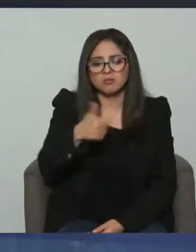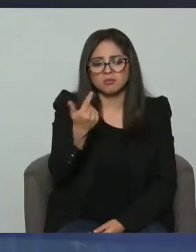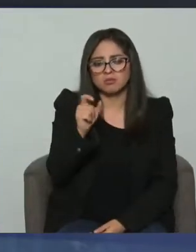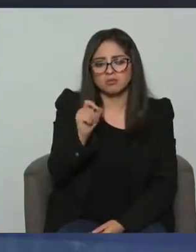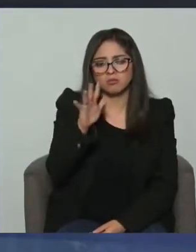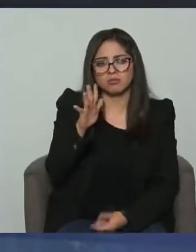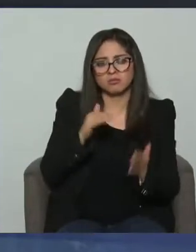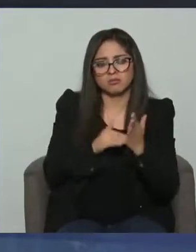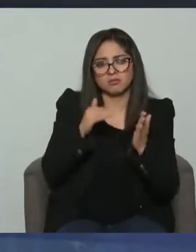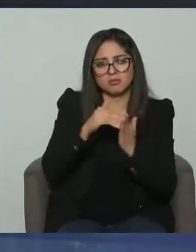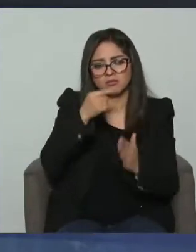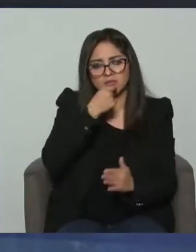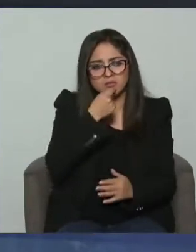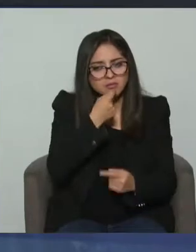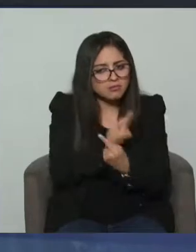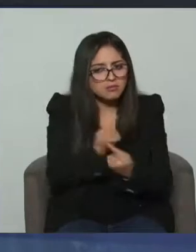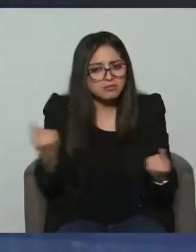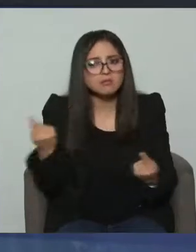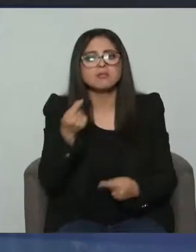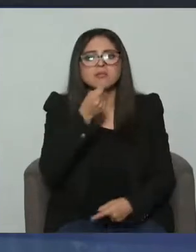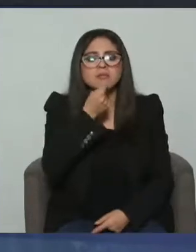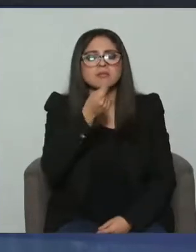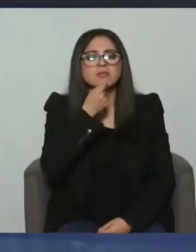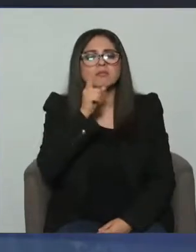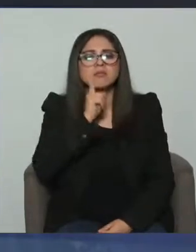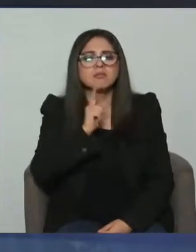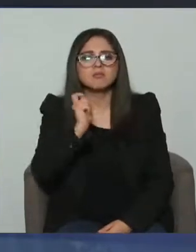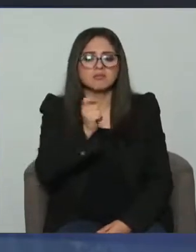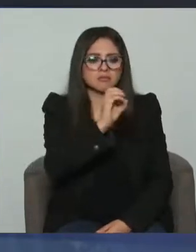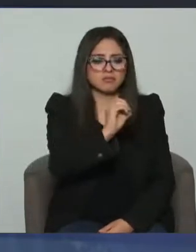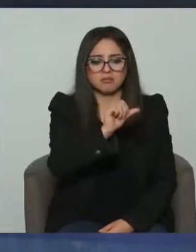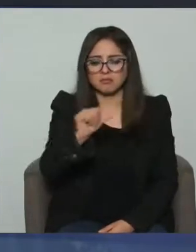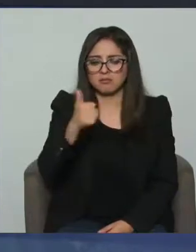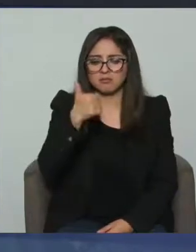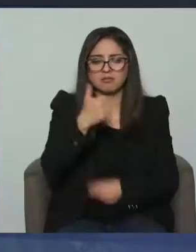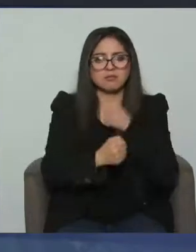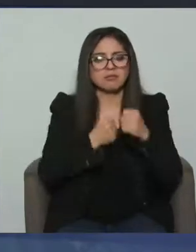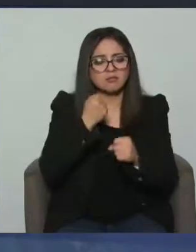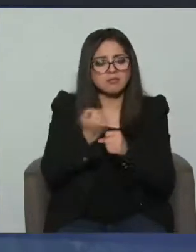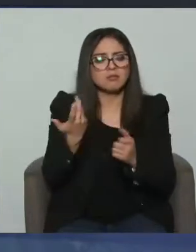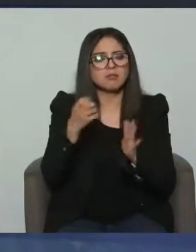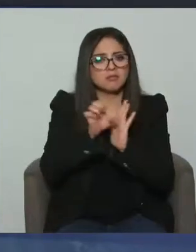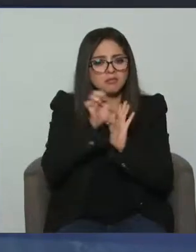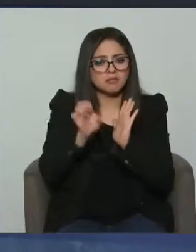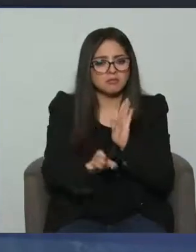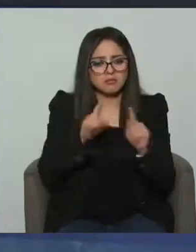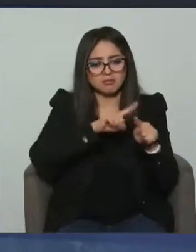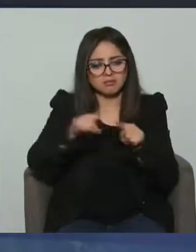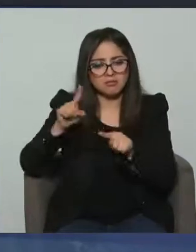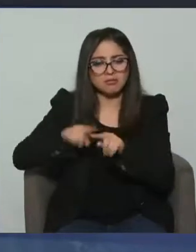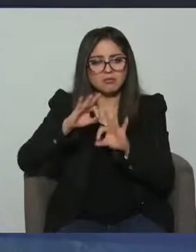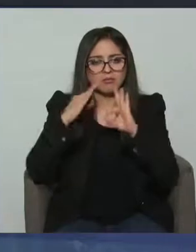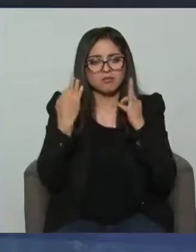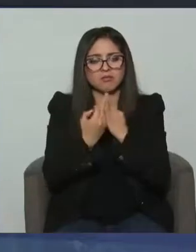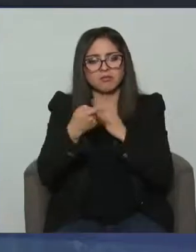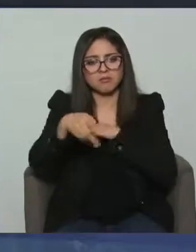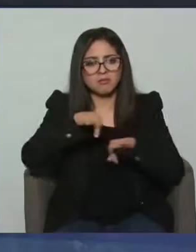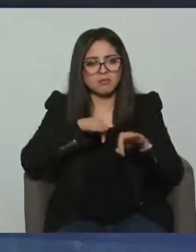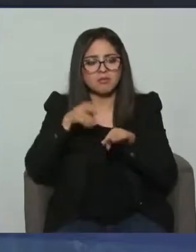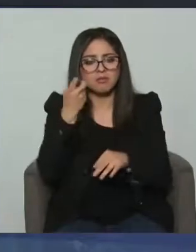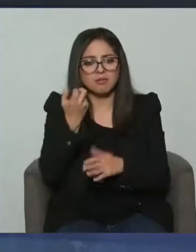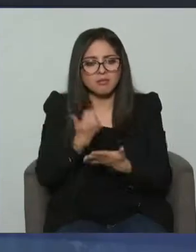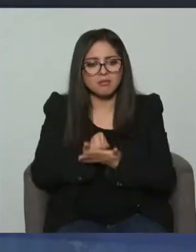o sea, cuidar como sus datos, saber que finalmente no hay que exponerlos, y la otra es generar como políticas